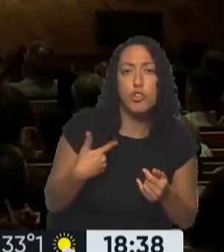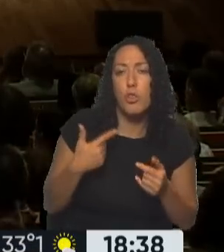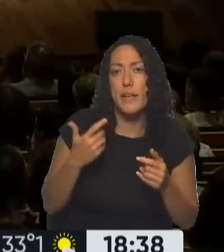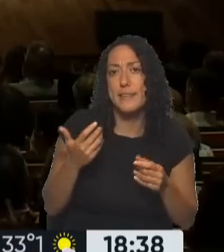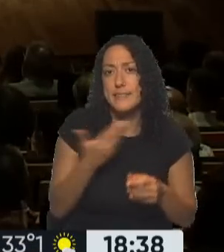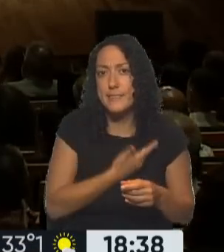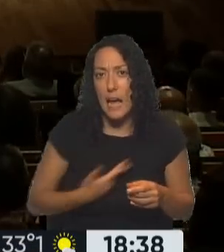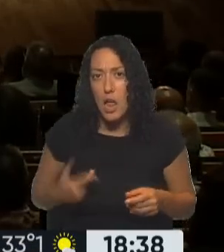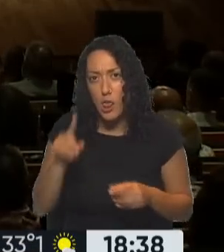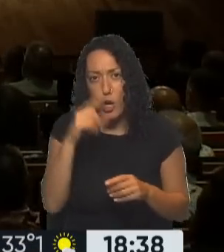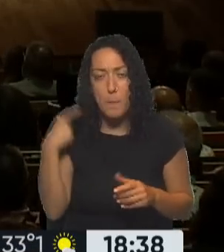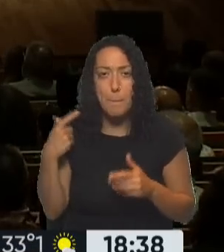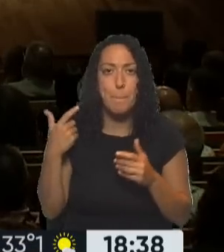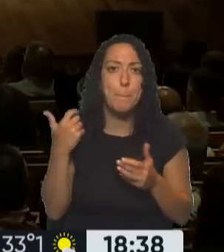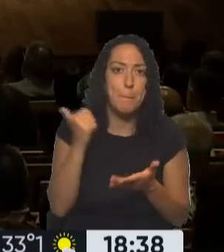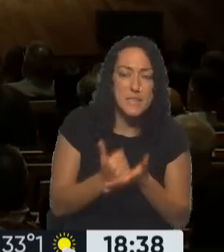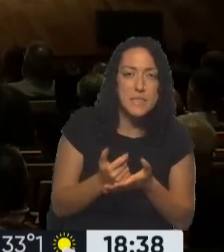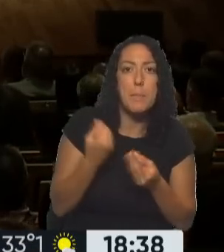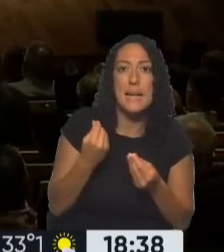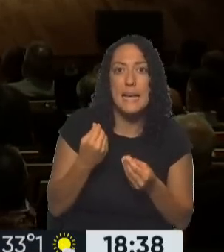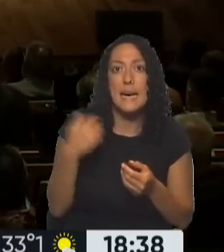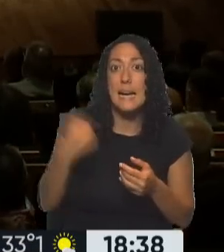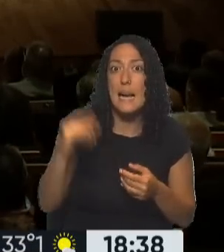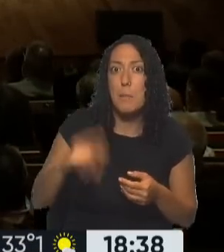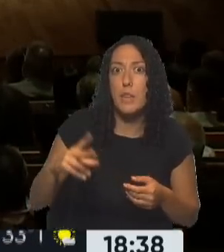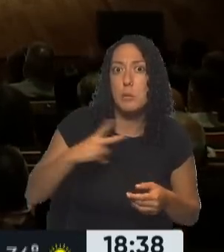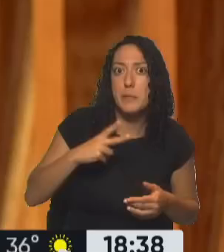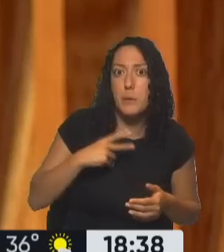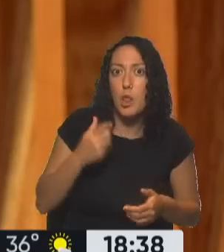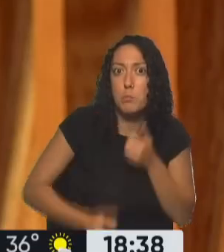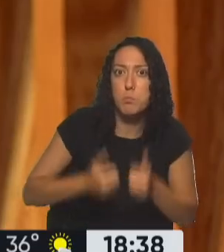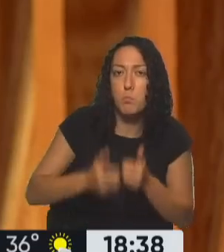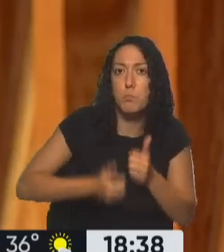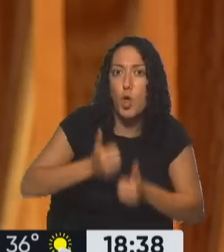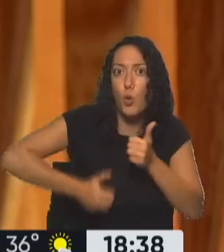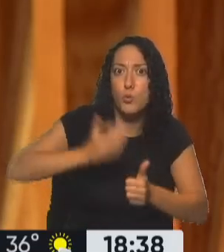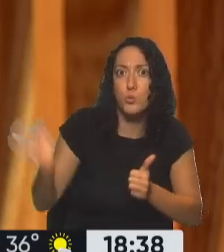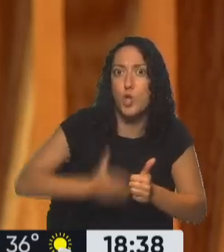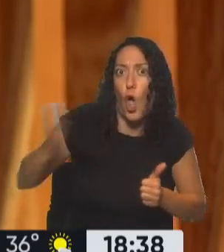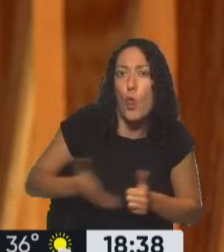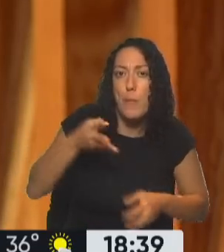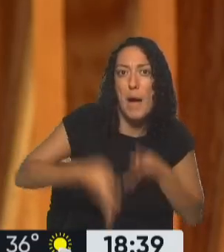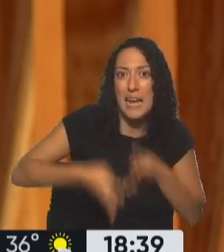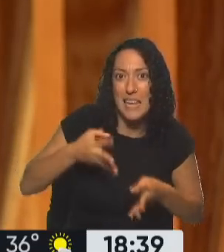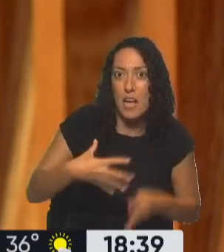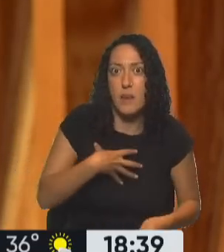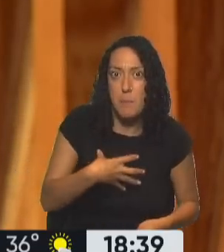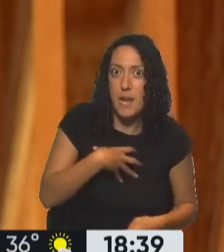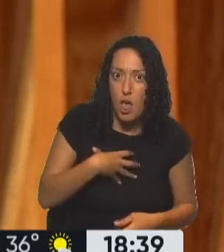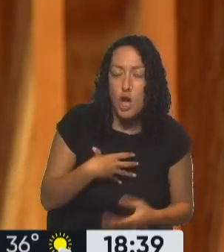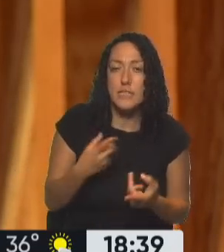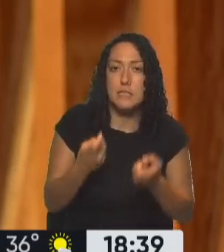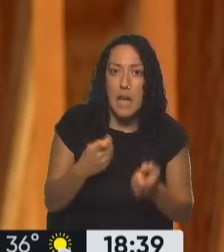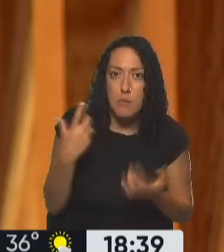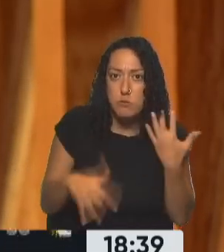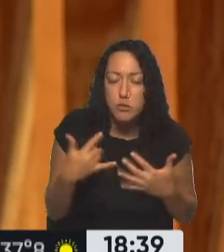poder producir respiradores y distribuirlos equitativamente. Los desafíos son enormes, específicamente hablando de COVID. Estamos en